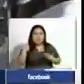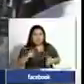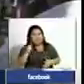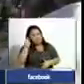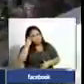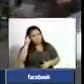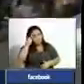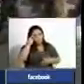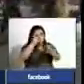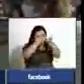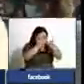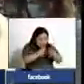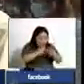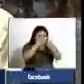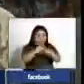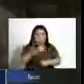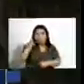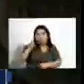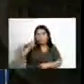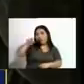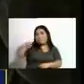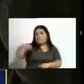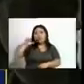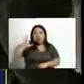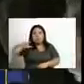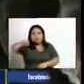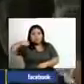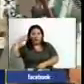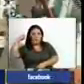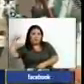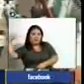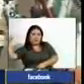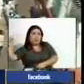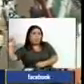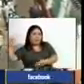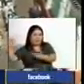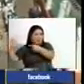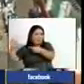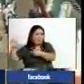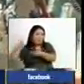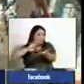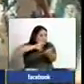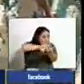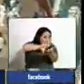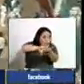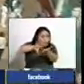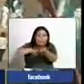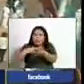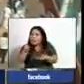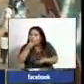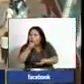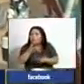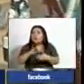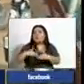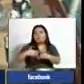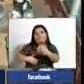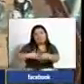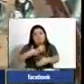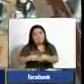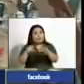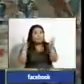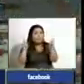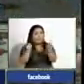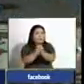calculado entregar a 1.5 millones de hogares este bono para comprar alimentos y enfrentar la crisis de la pandemia